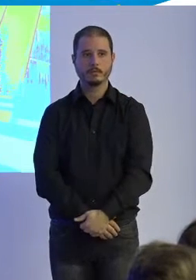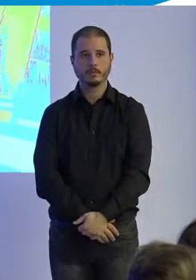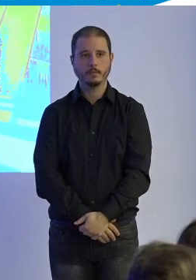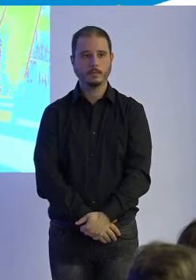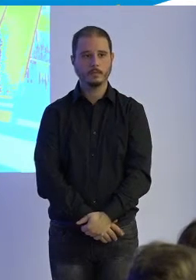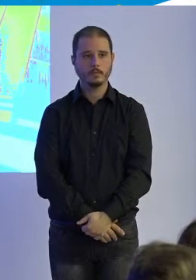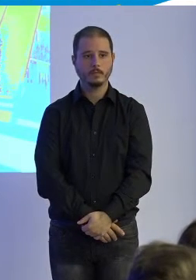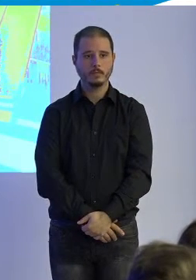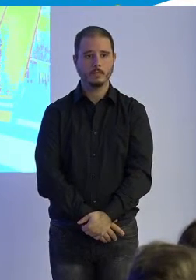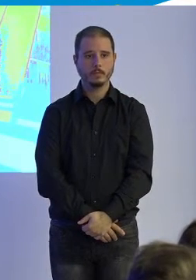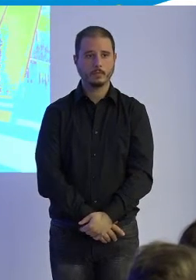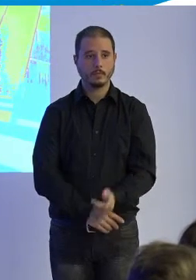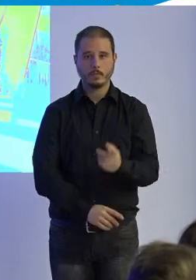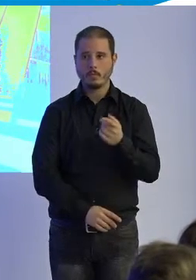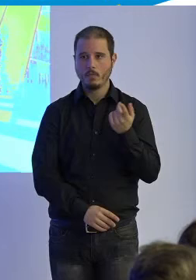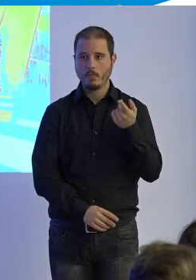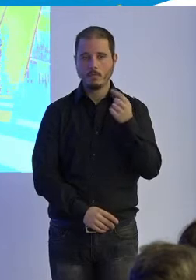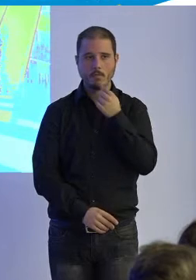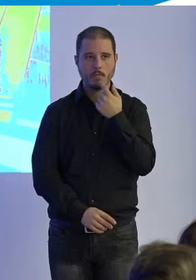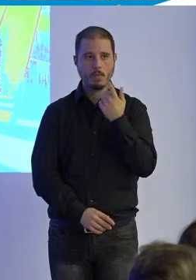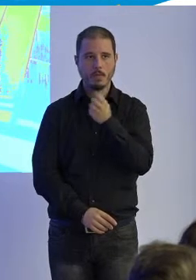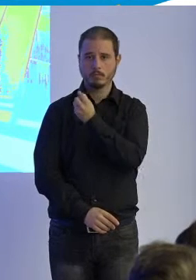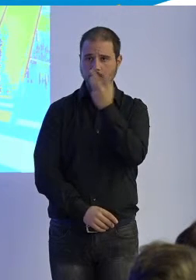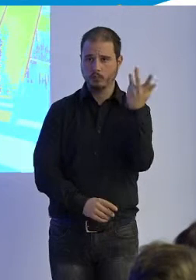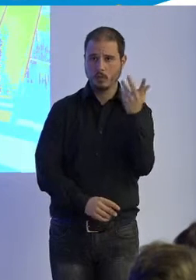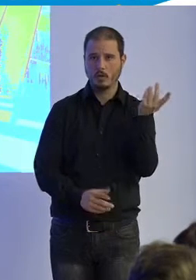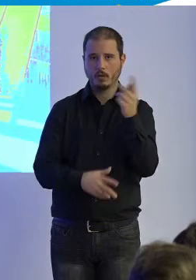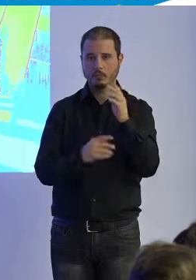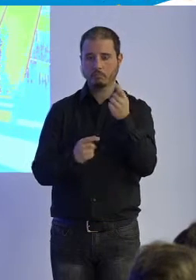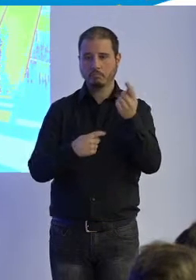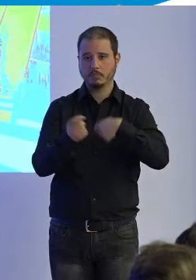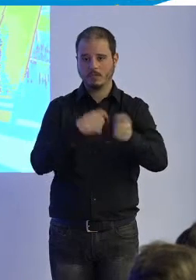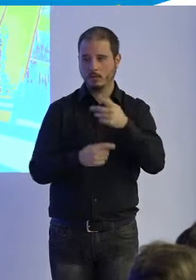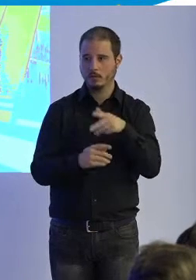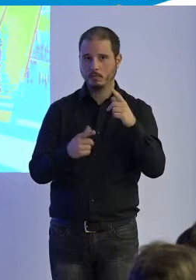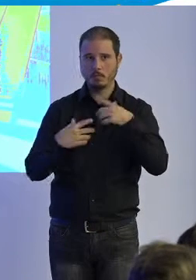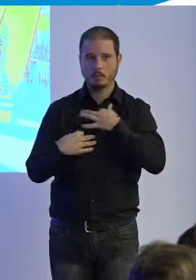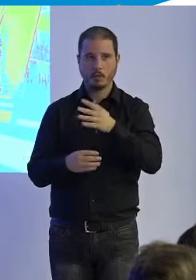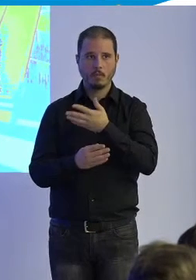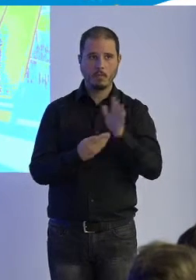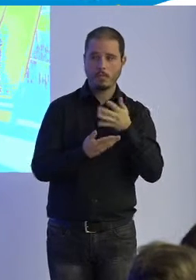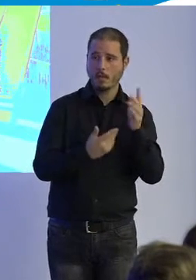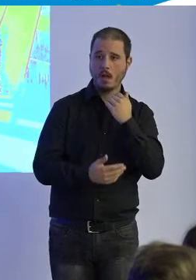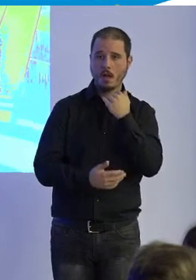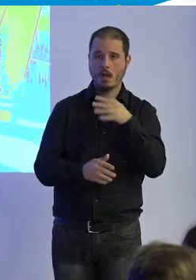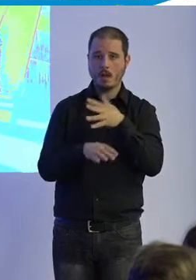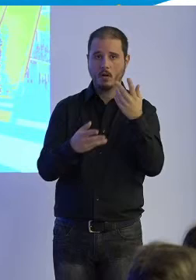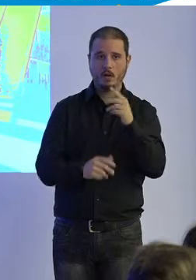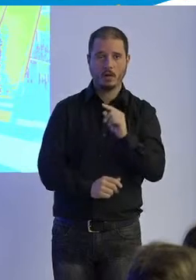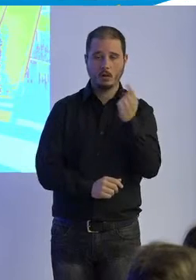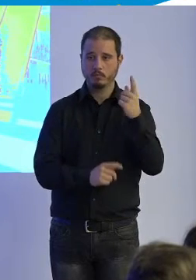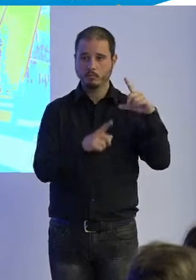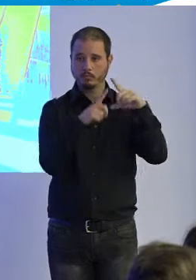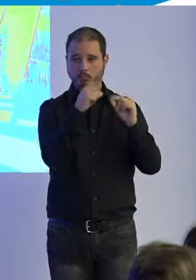Hay unas pequeñas cifras de negocio que yo creo que las podemos pasar, aunque en una de esas líneas que apenas se ve está multimedia